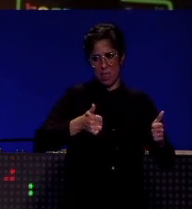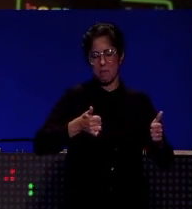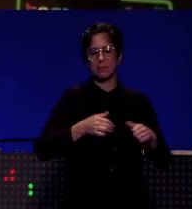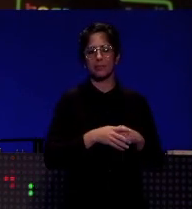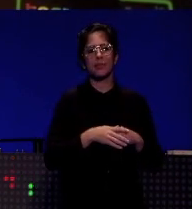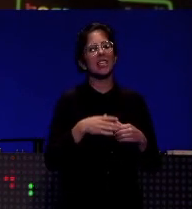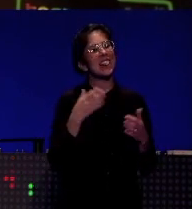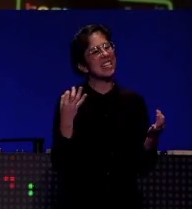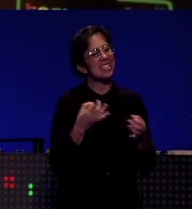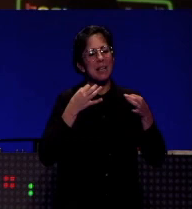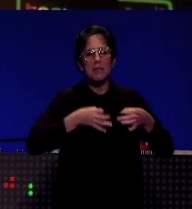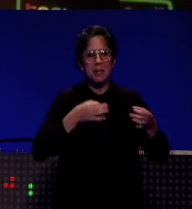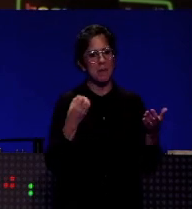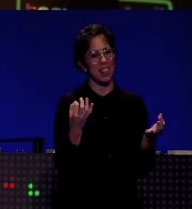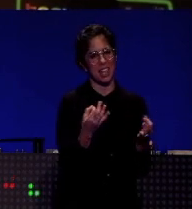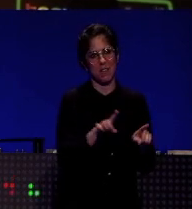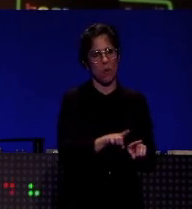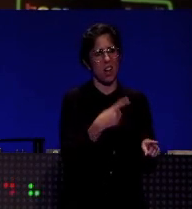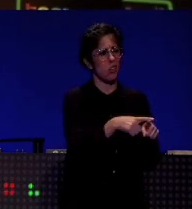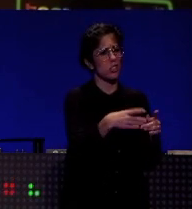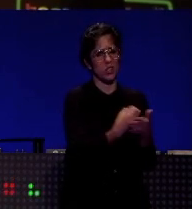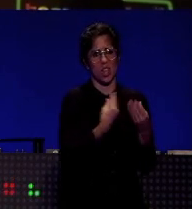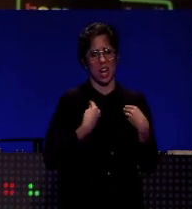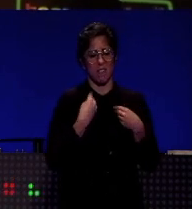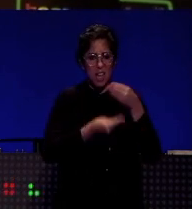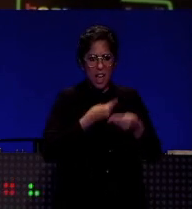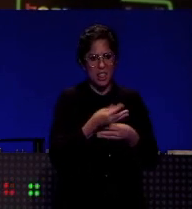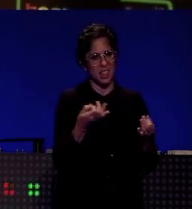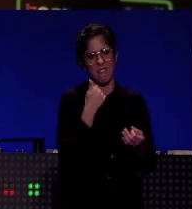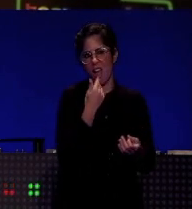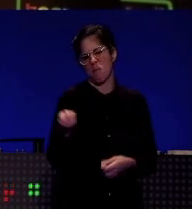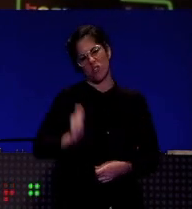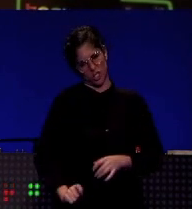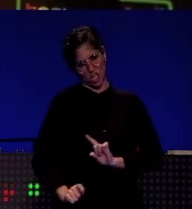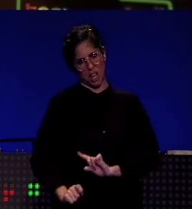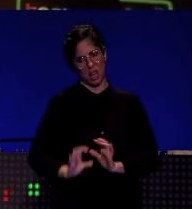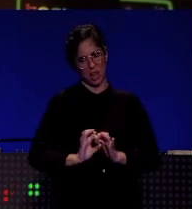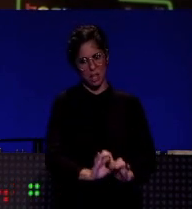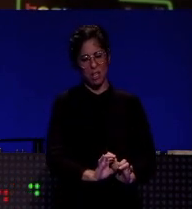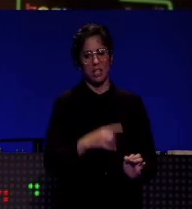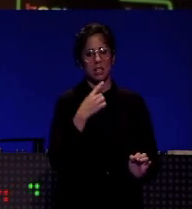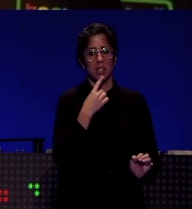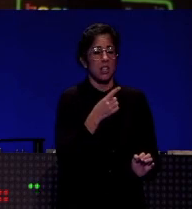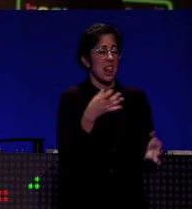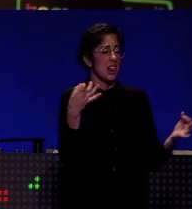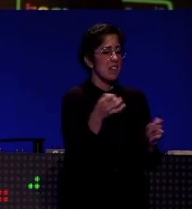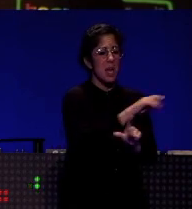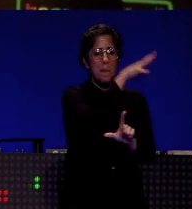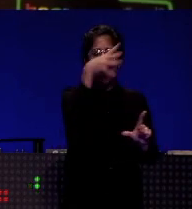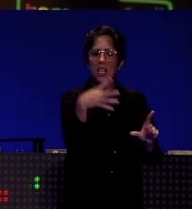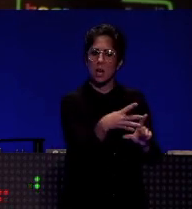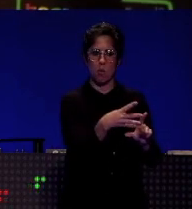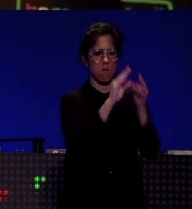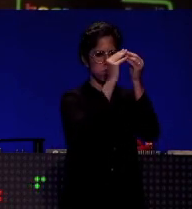hace en esta vida creo yo entonces ella me dijo que tenía que tener una página web realizamos con un buen